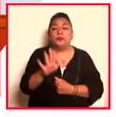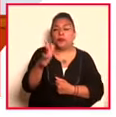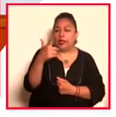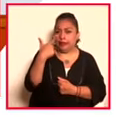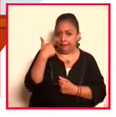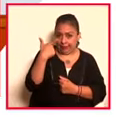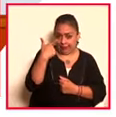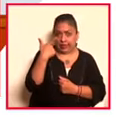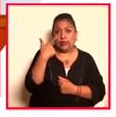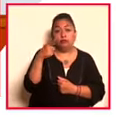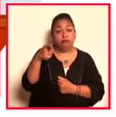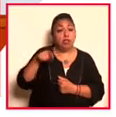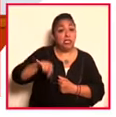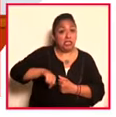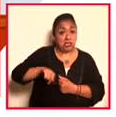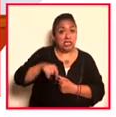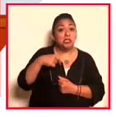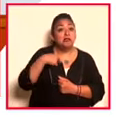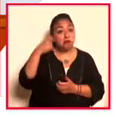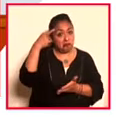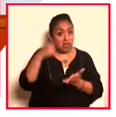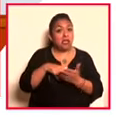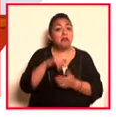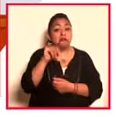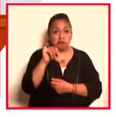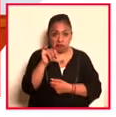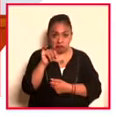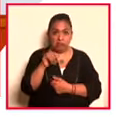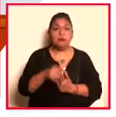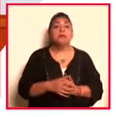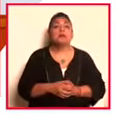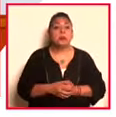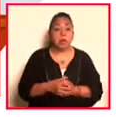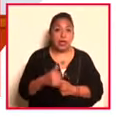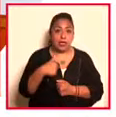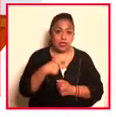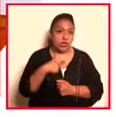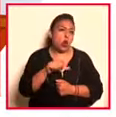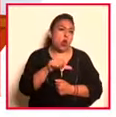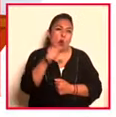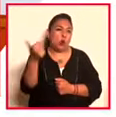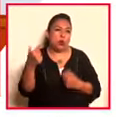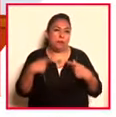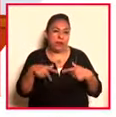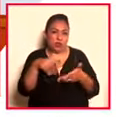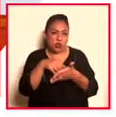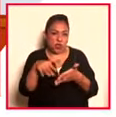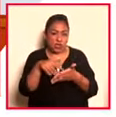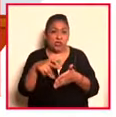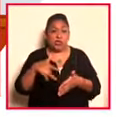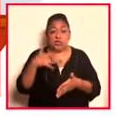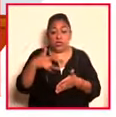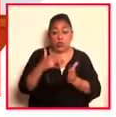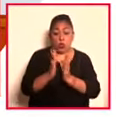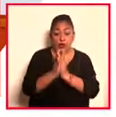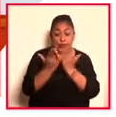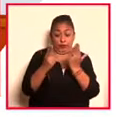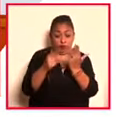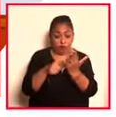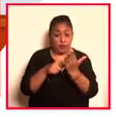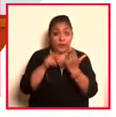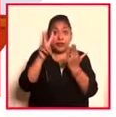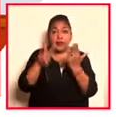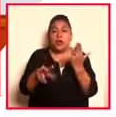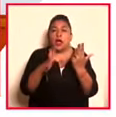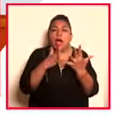qué cosa tan interesante. Yo sí creo eso. A mí como a otros lectores, siento que los libros, cuando realmente los amo